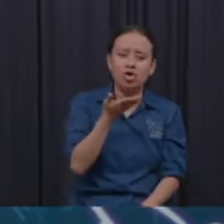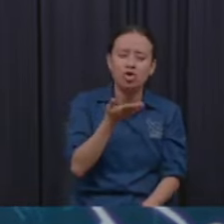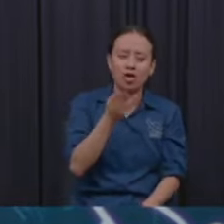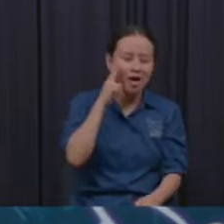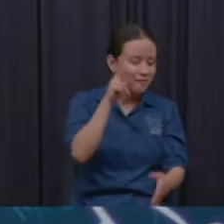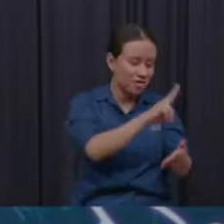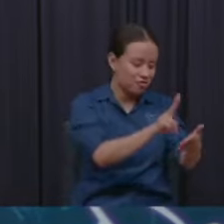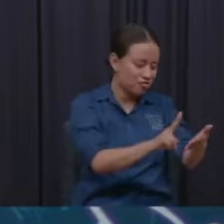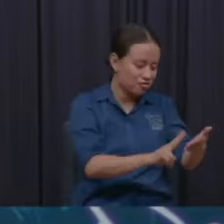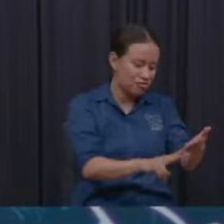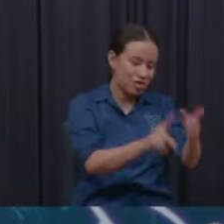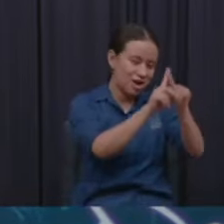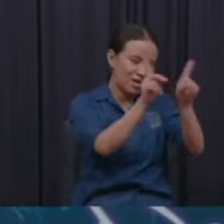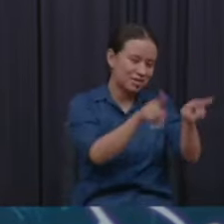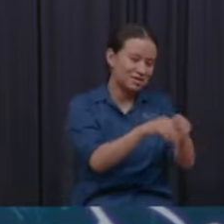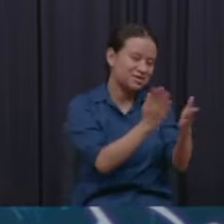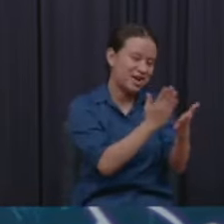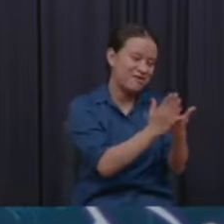te envía.